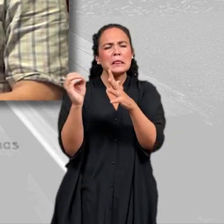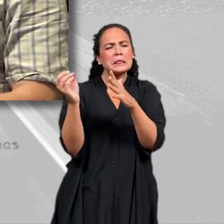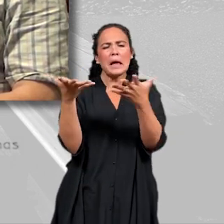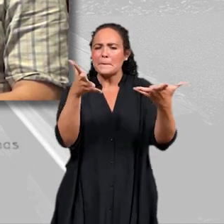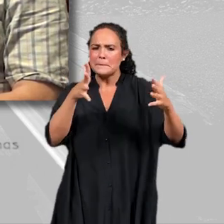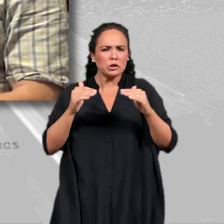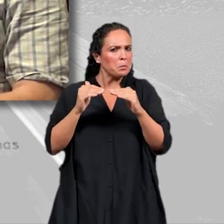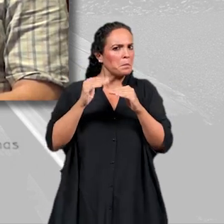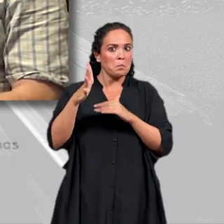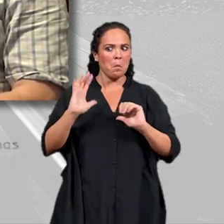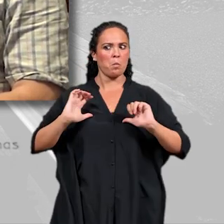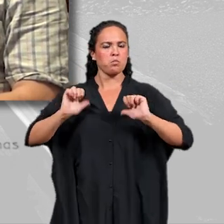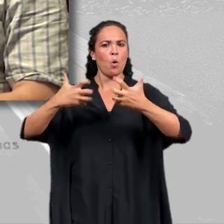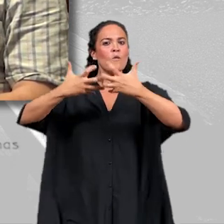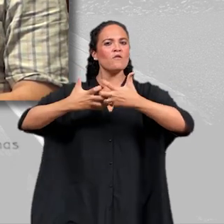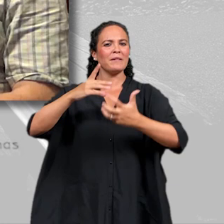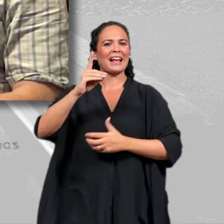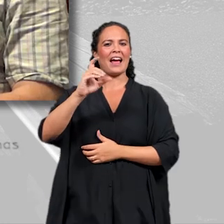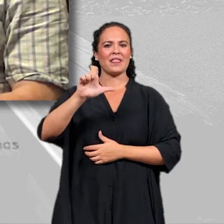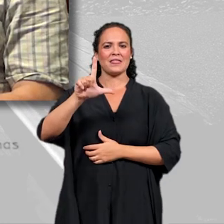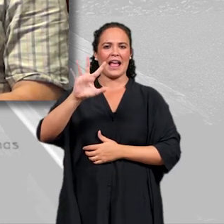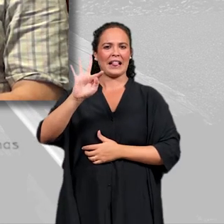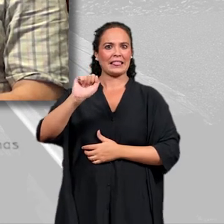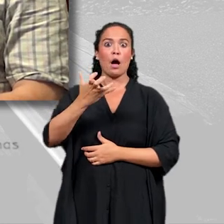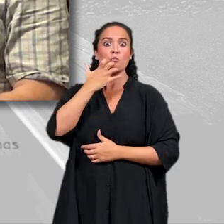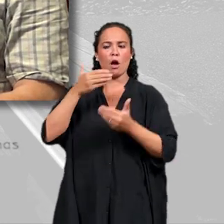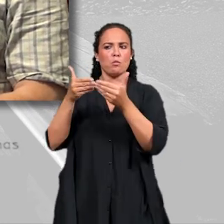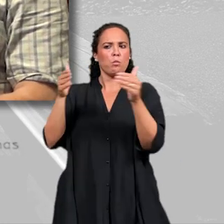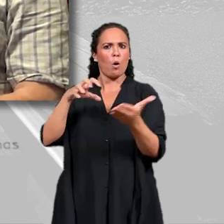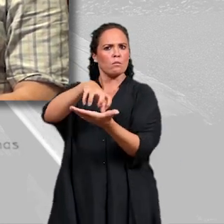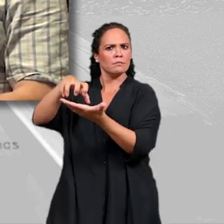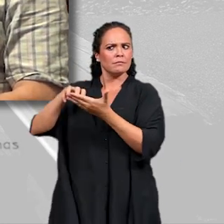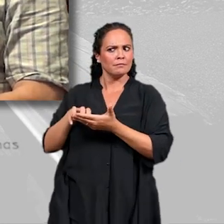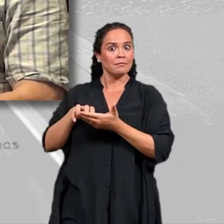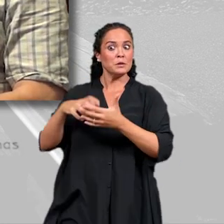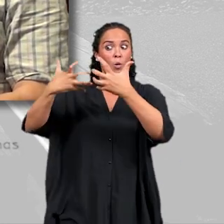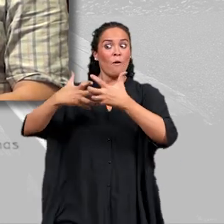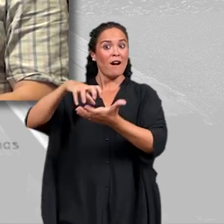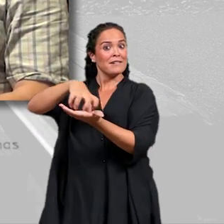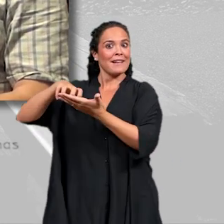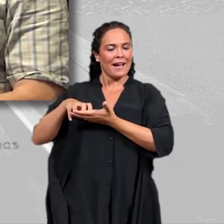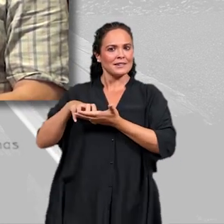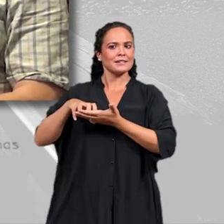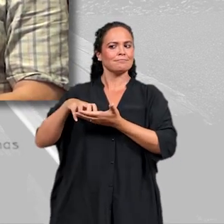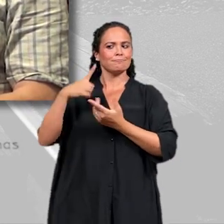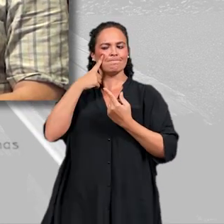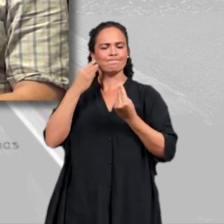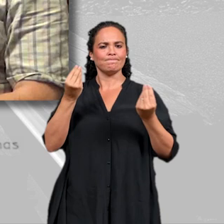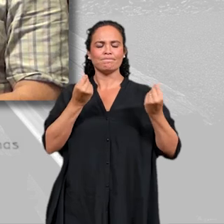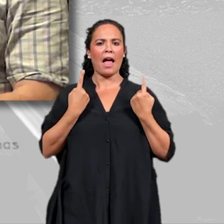1890 y cuando empezó a instalarse la fábrica Delta y algunas otras que incluso hicieron necesario el